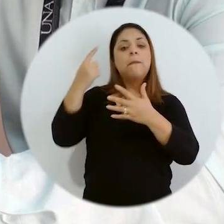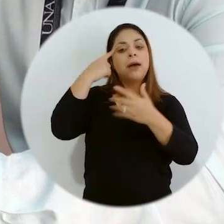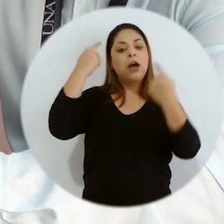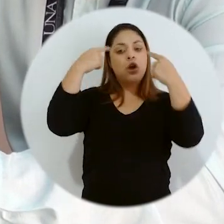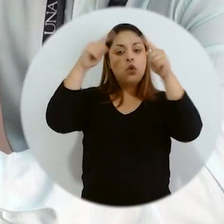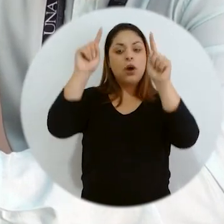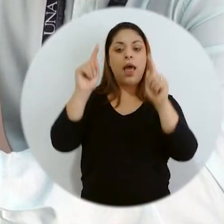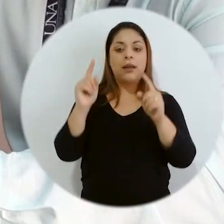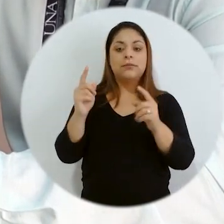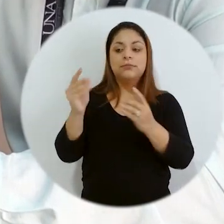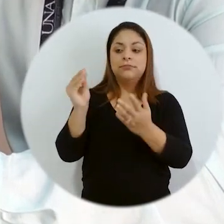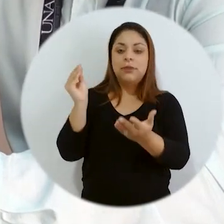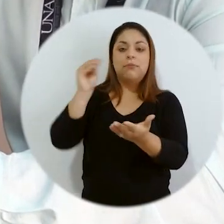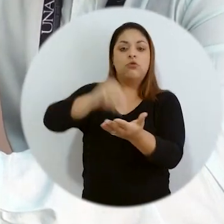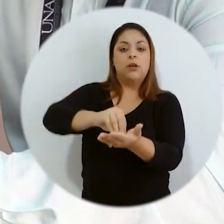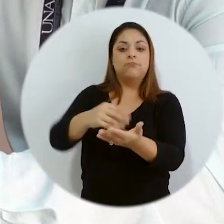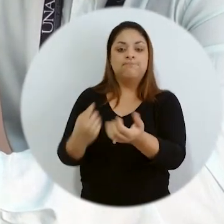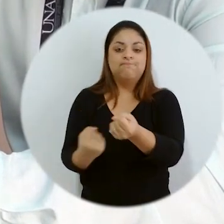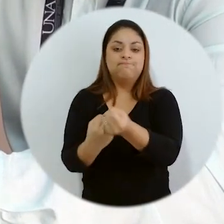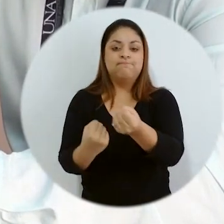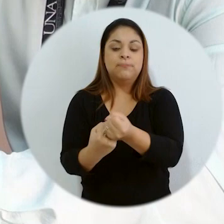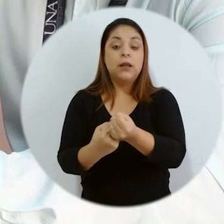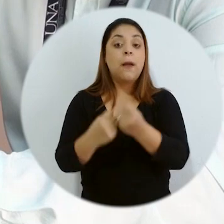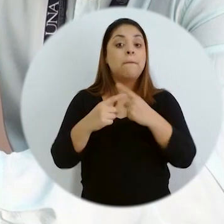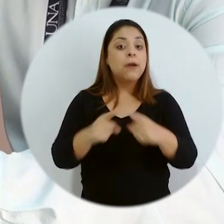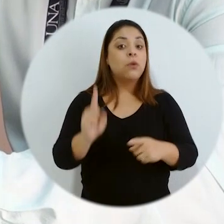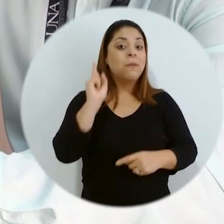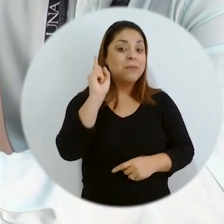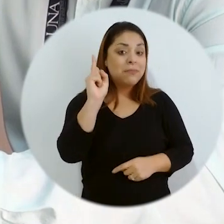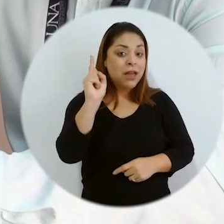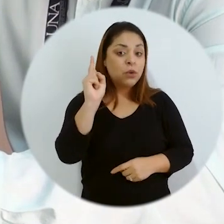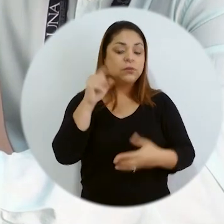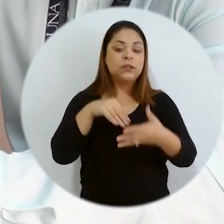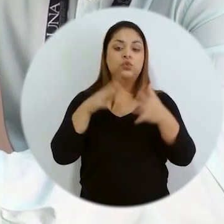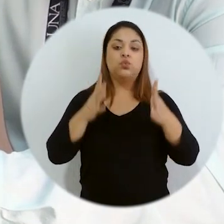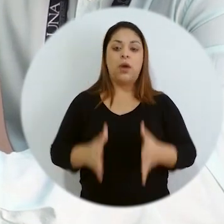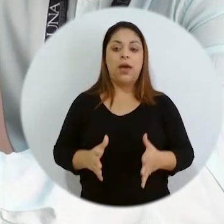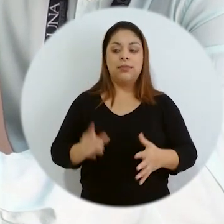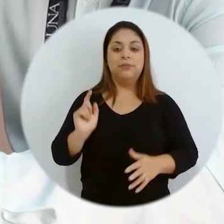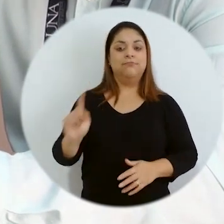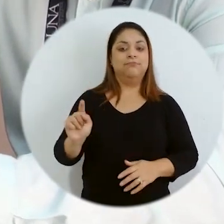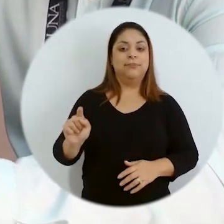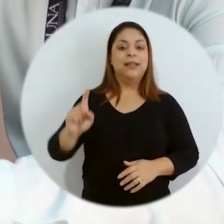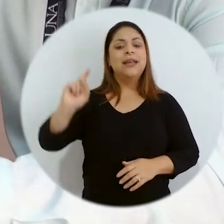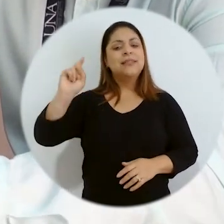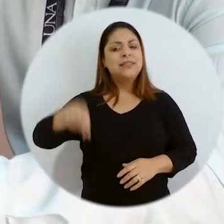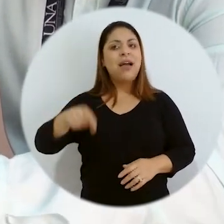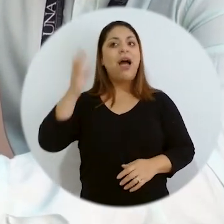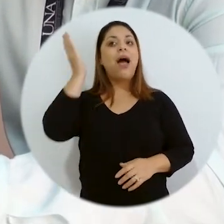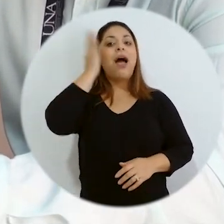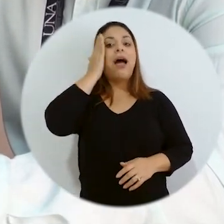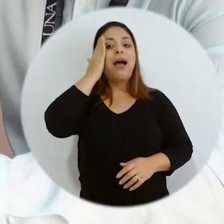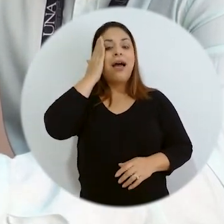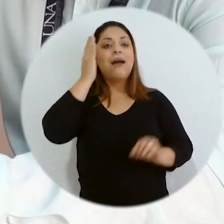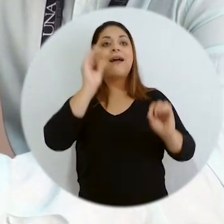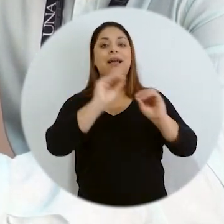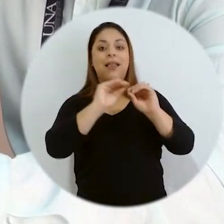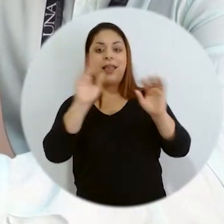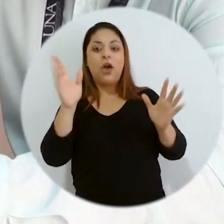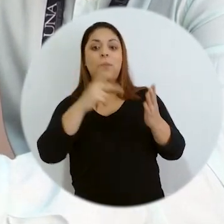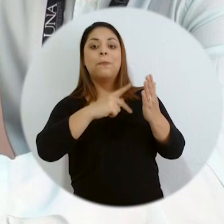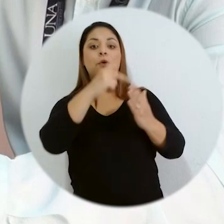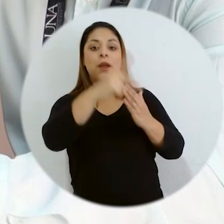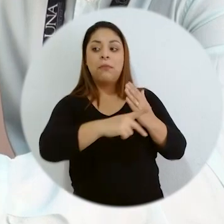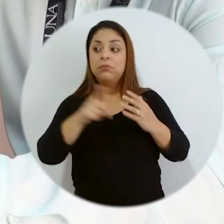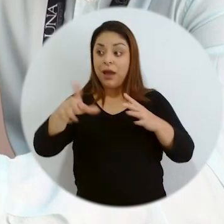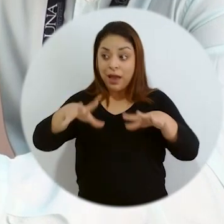en cuenta a la hora de hacer el abordaje. Pero lo importante es que el estudiante, primero, pues tenga claro, ¿verdad?, qué es el